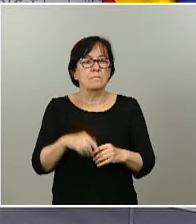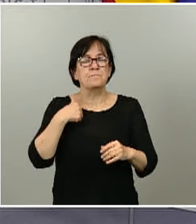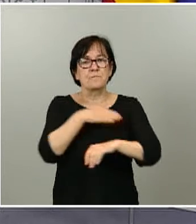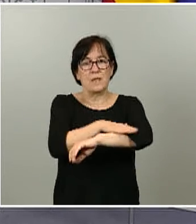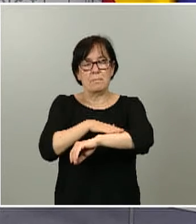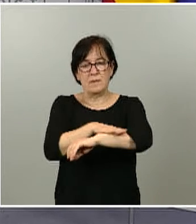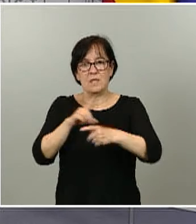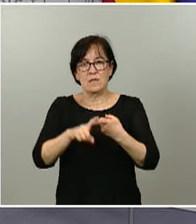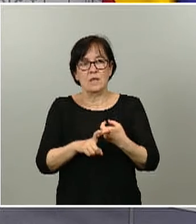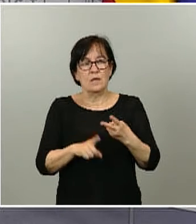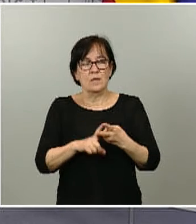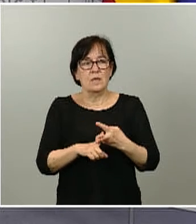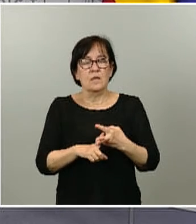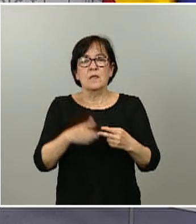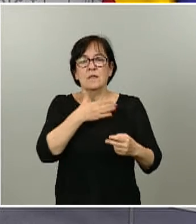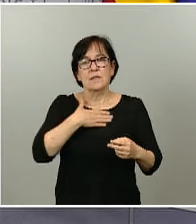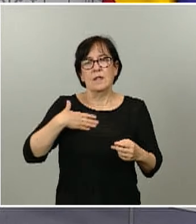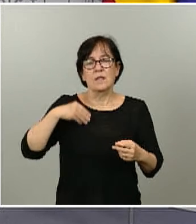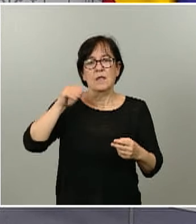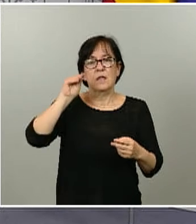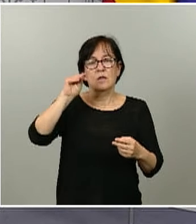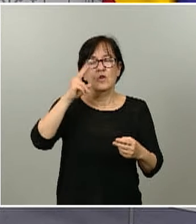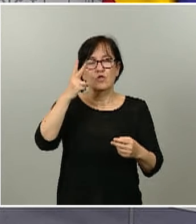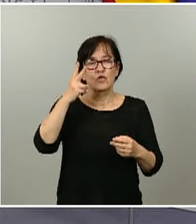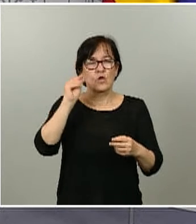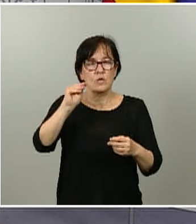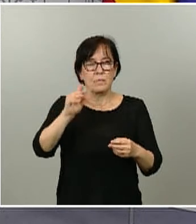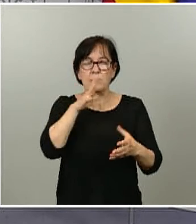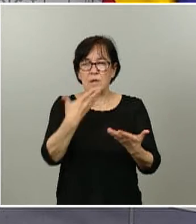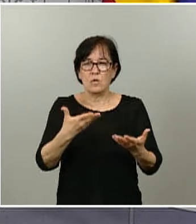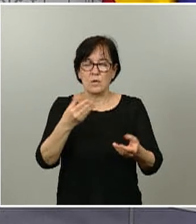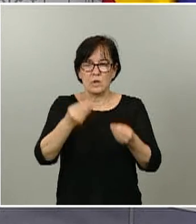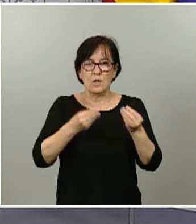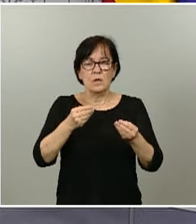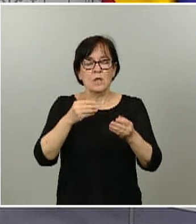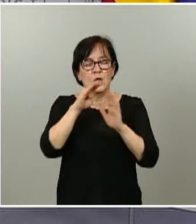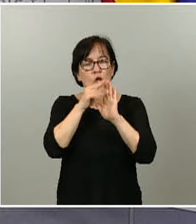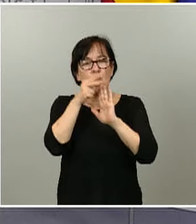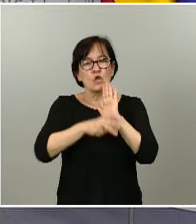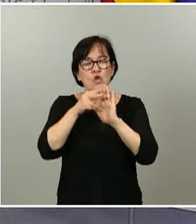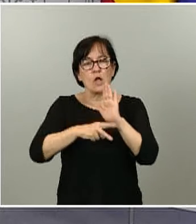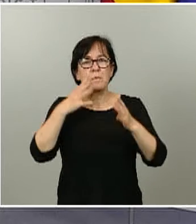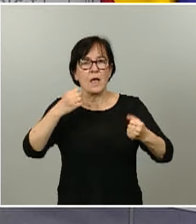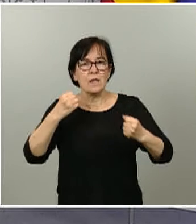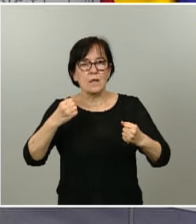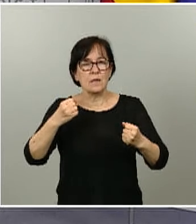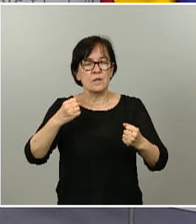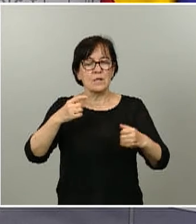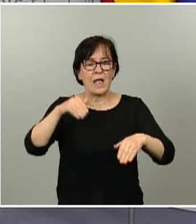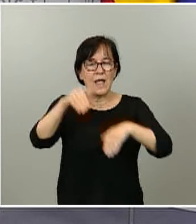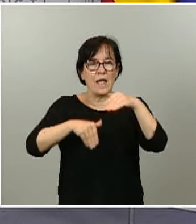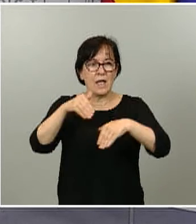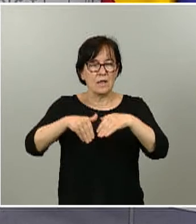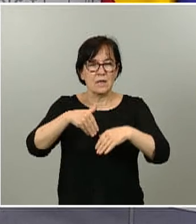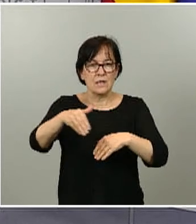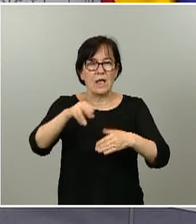Sanidad quería hacerle dos preguntas. No sé si se está pensando en establecer una norma sanitaria de cara a esas elecciones previstas tanto en Galicia